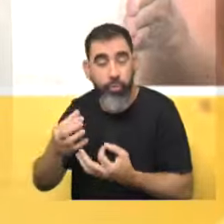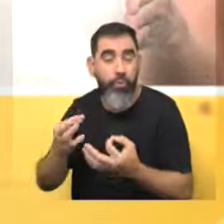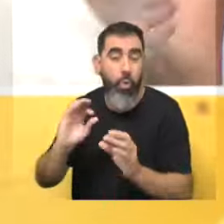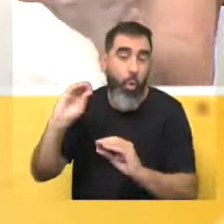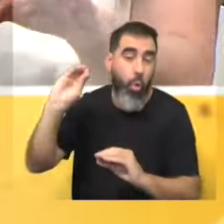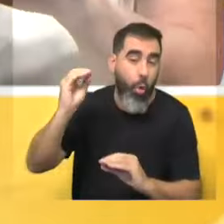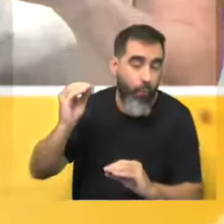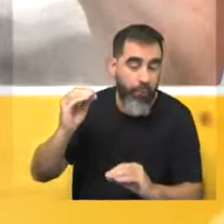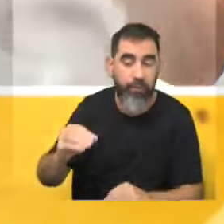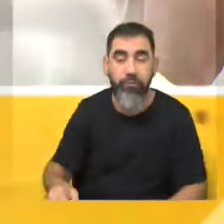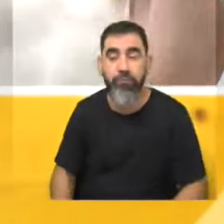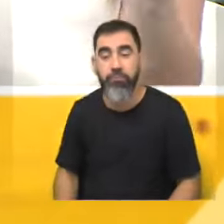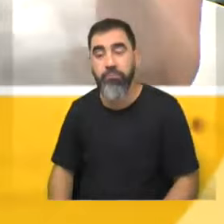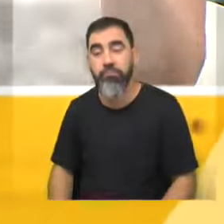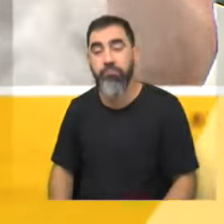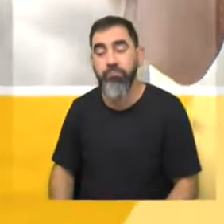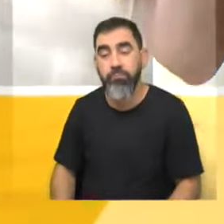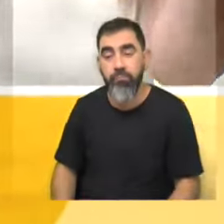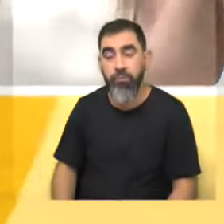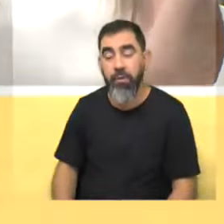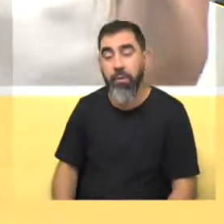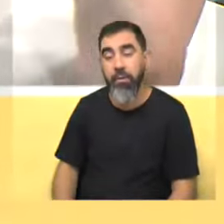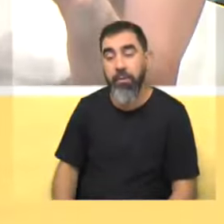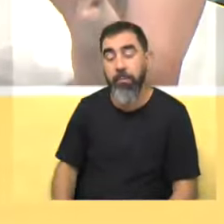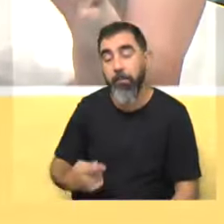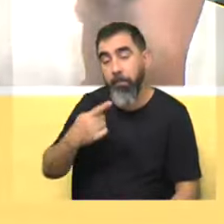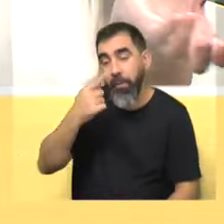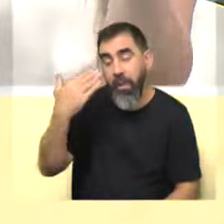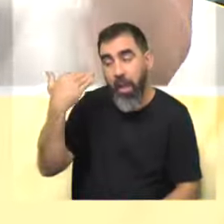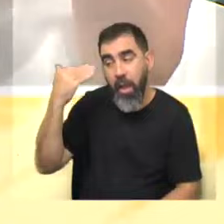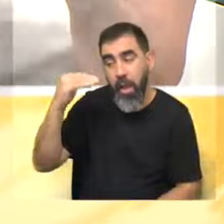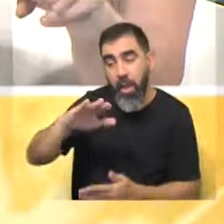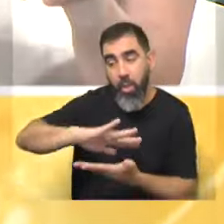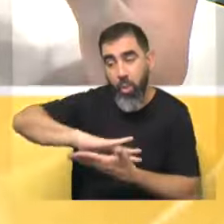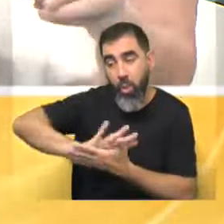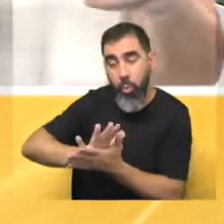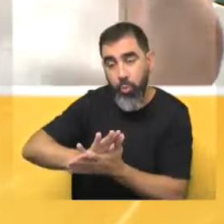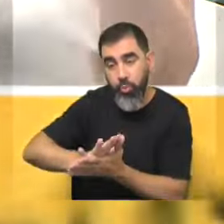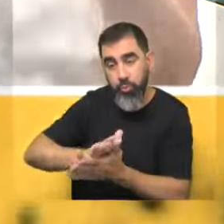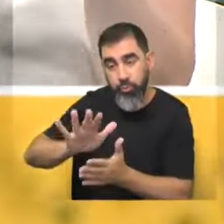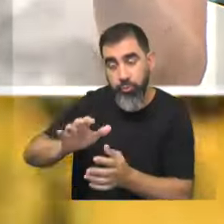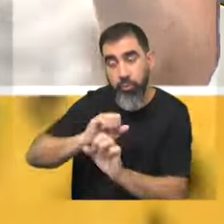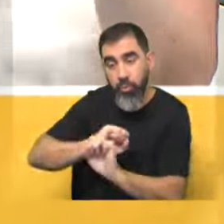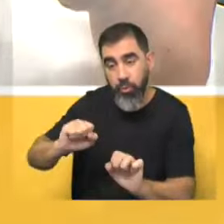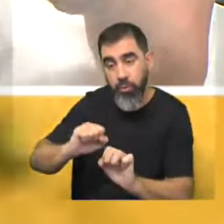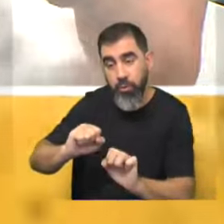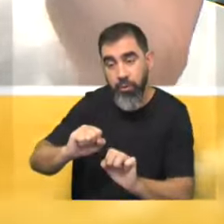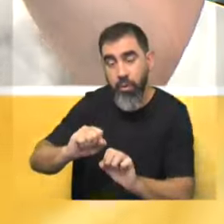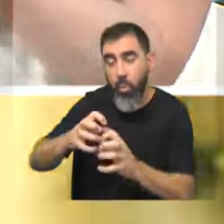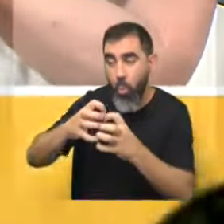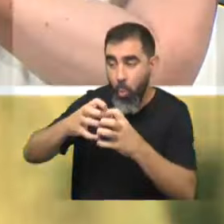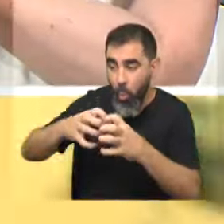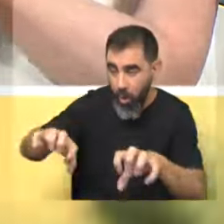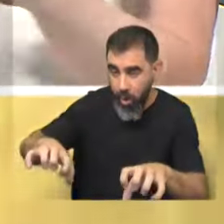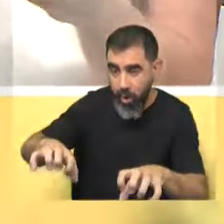juvenil. Entonces, a mí me interesaría capaz erradicar el adulto, ¿verdad? Que va a copular y que luego va a poner sus huevos, van